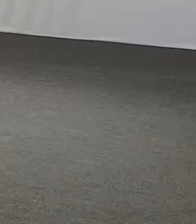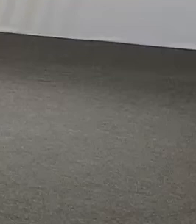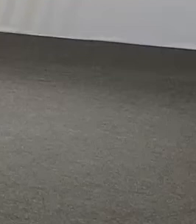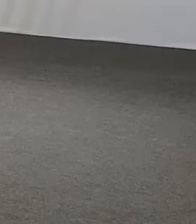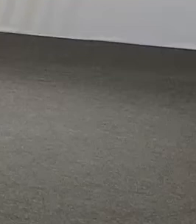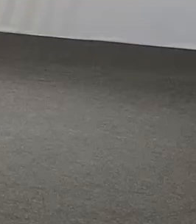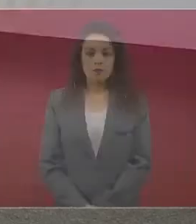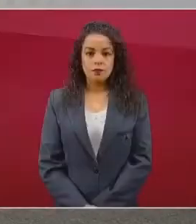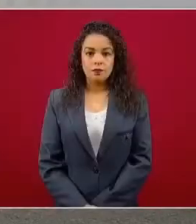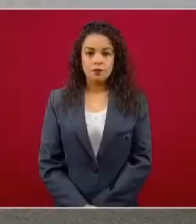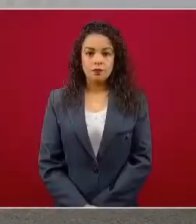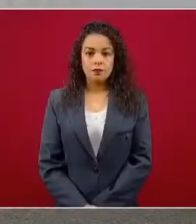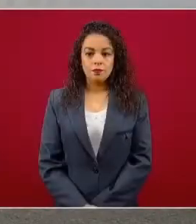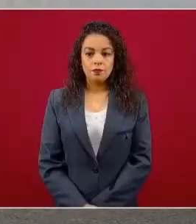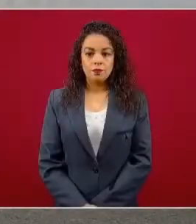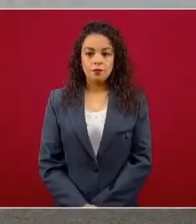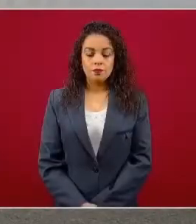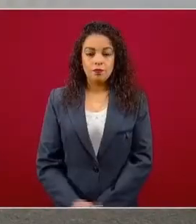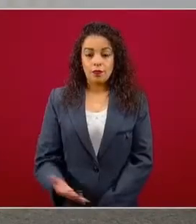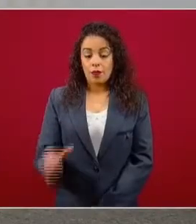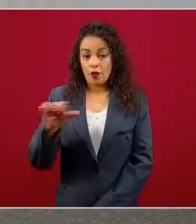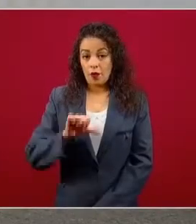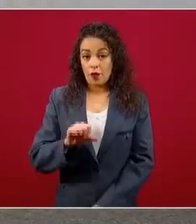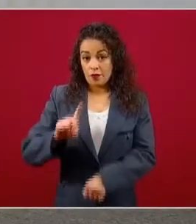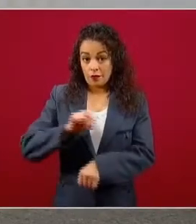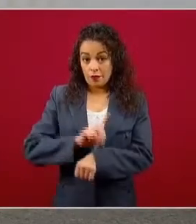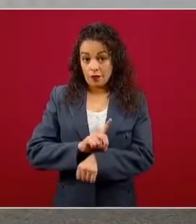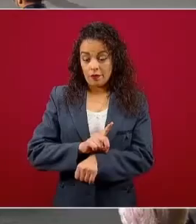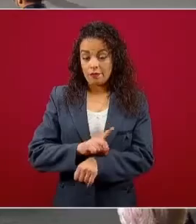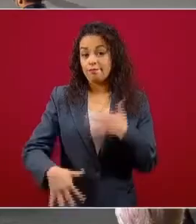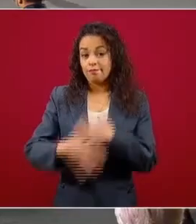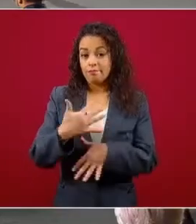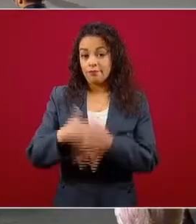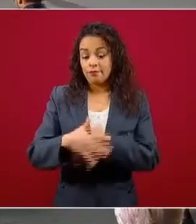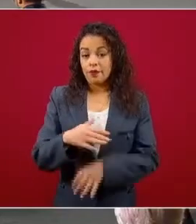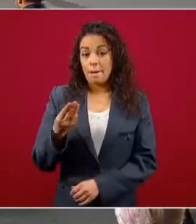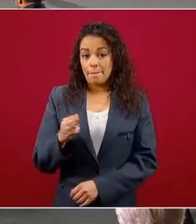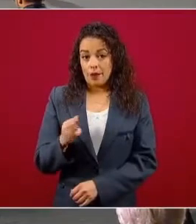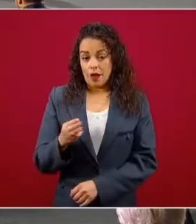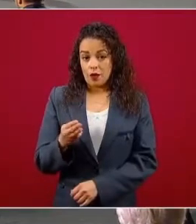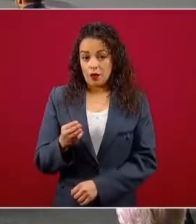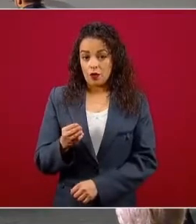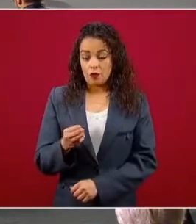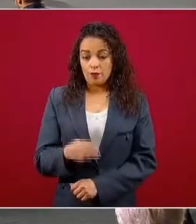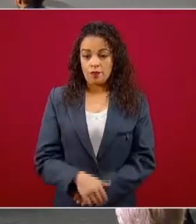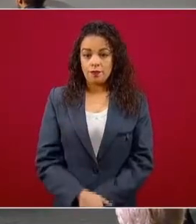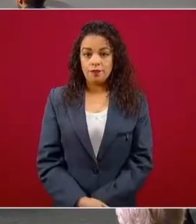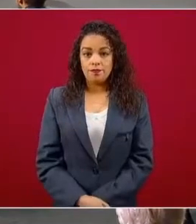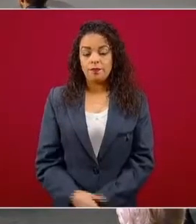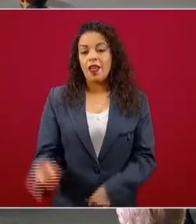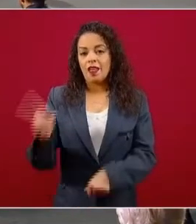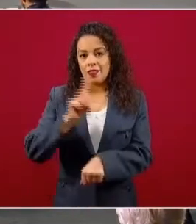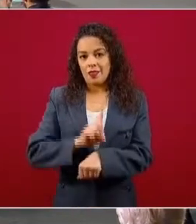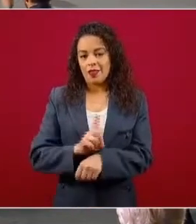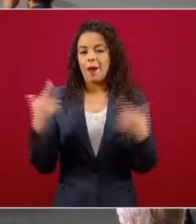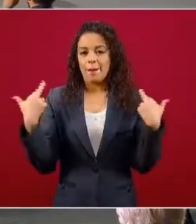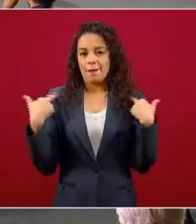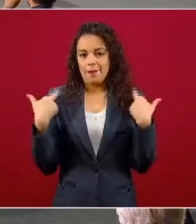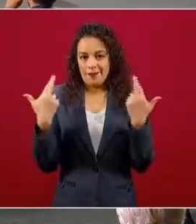este día el 15 de mayo día del maestro